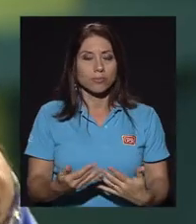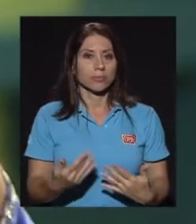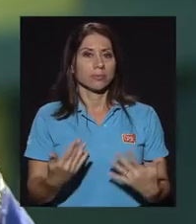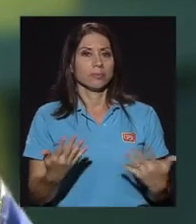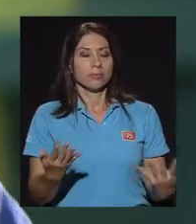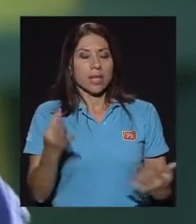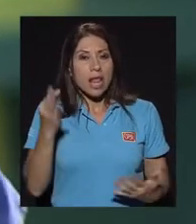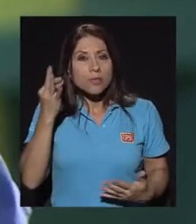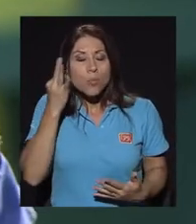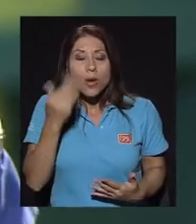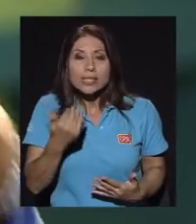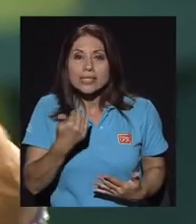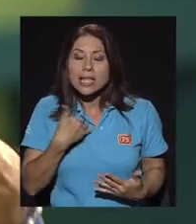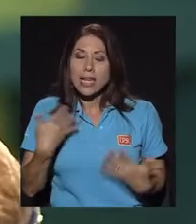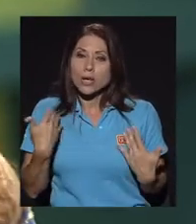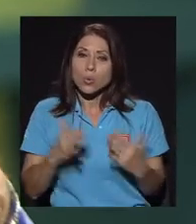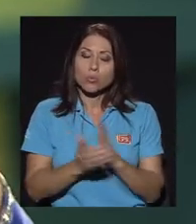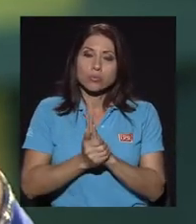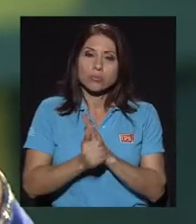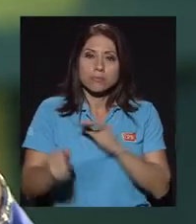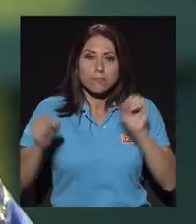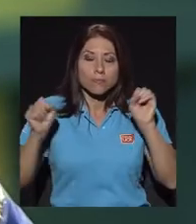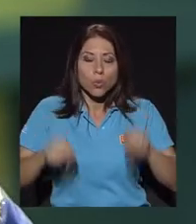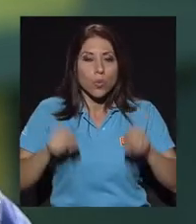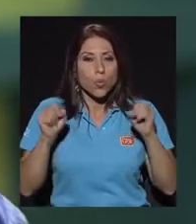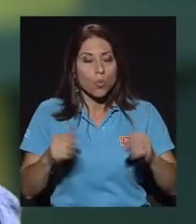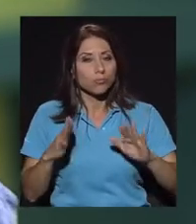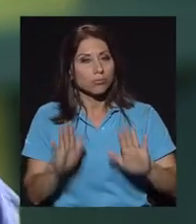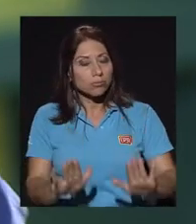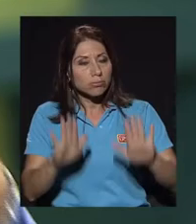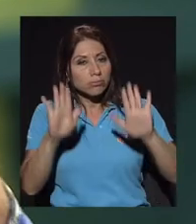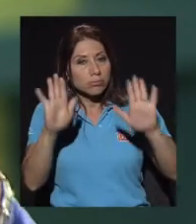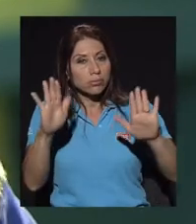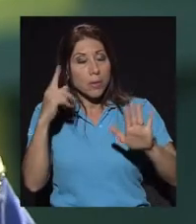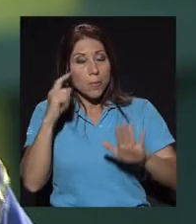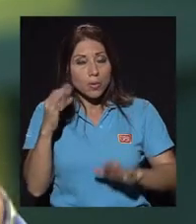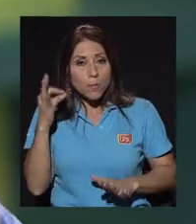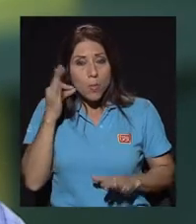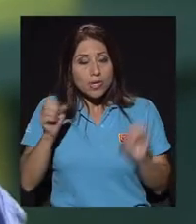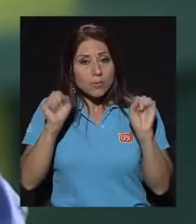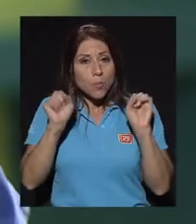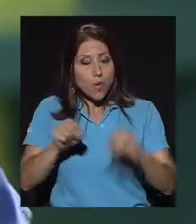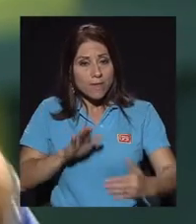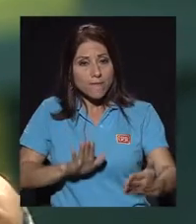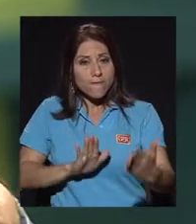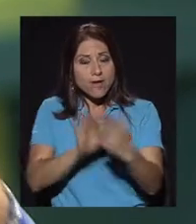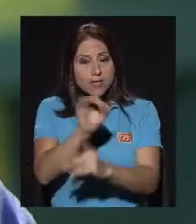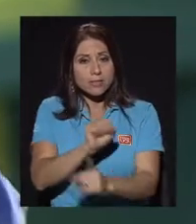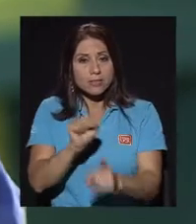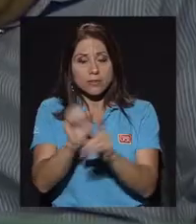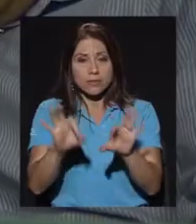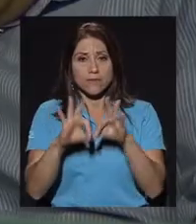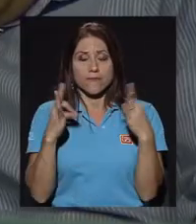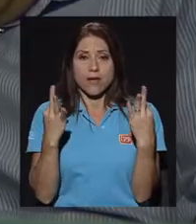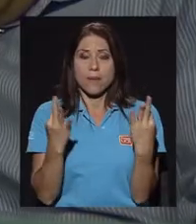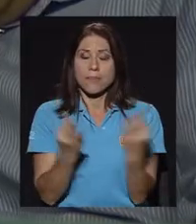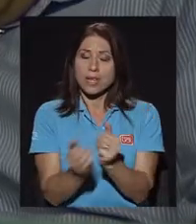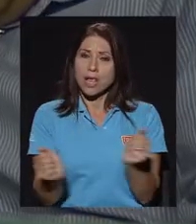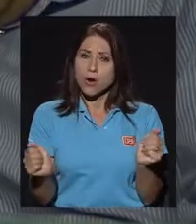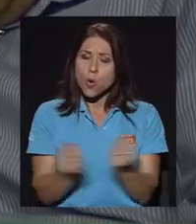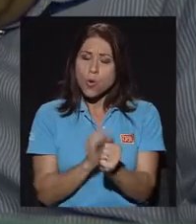unas capacidades admirables porque son capaces de hacerle frente a las situaciones de la familia con